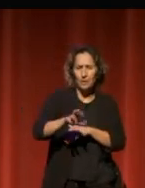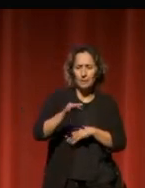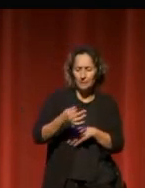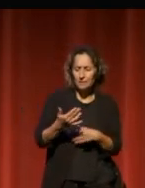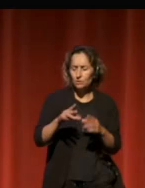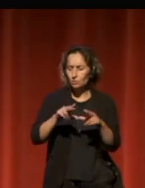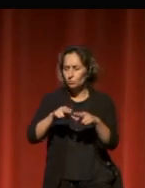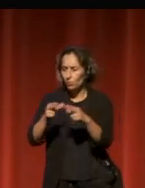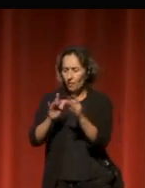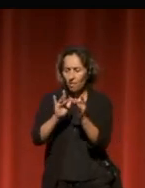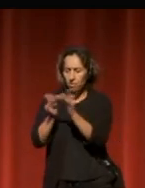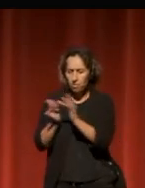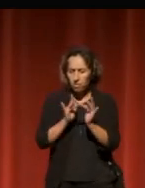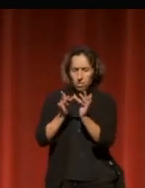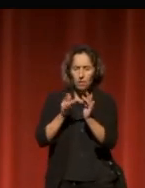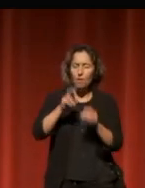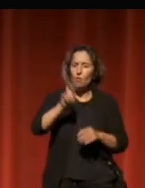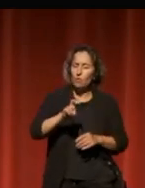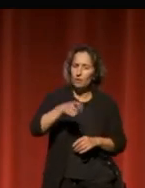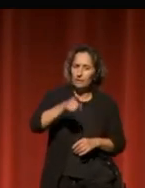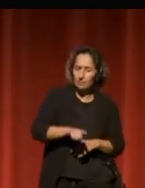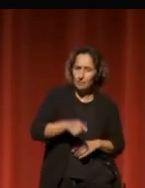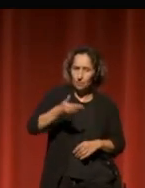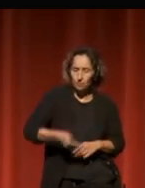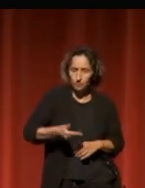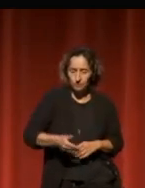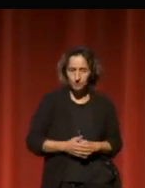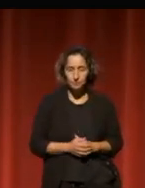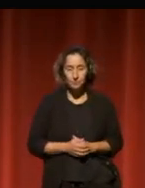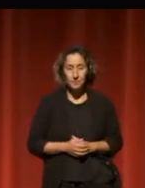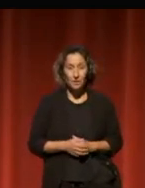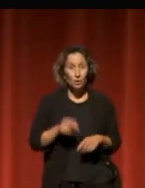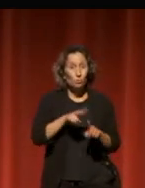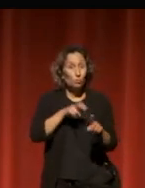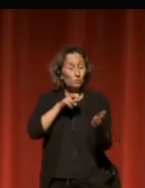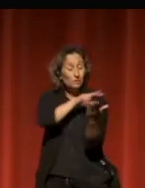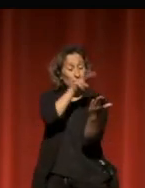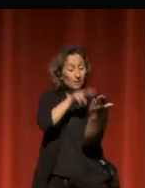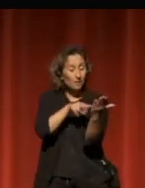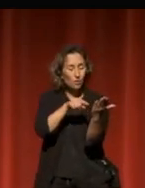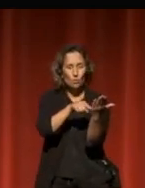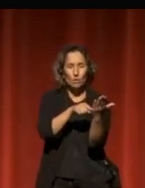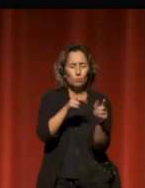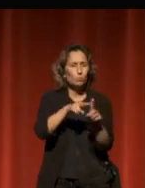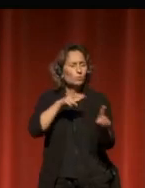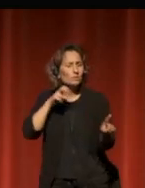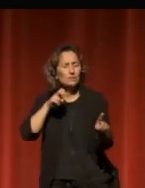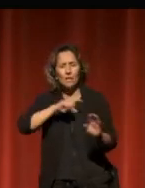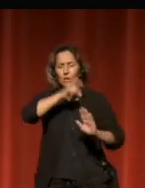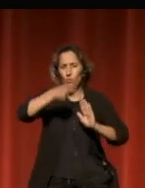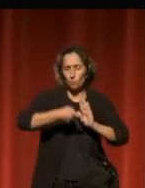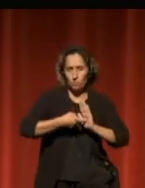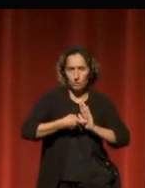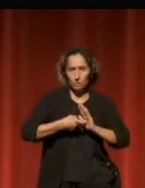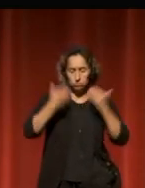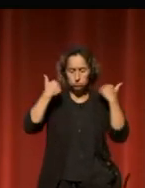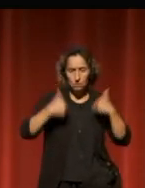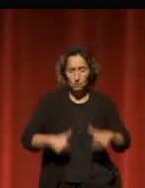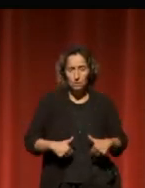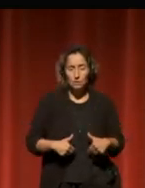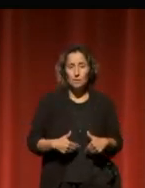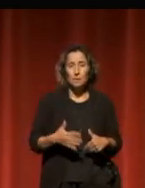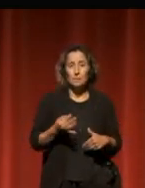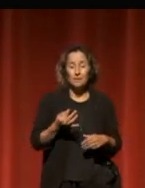¿no? Debemos entender la lectura desde una perspectiva integradora que se dirige y al mismo